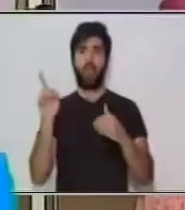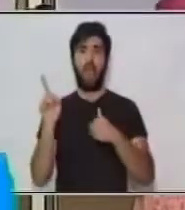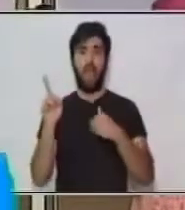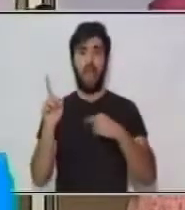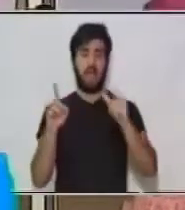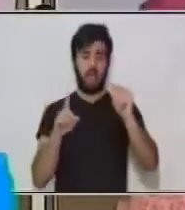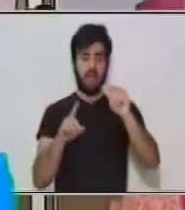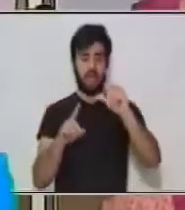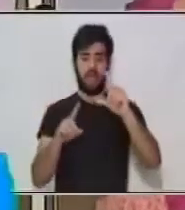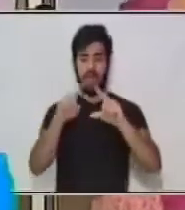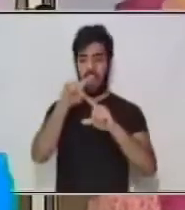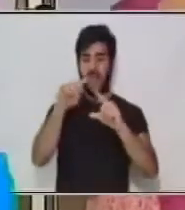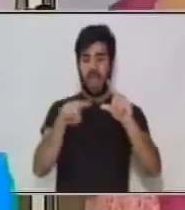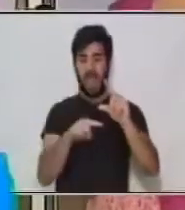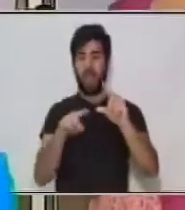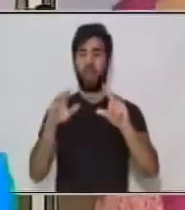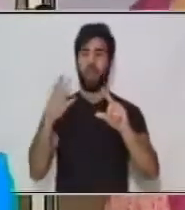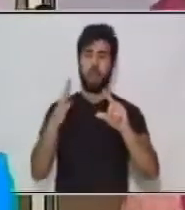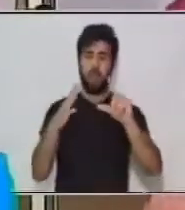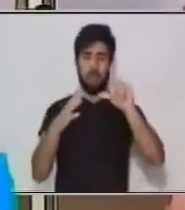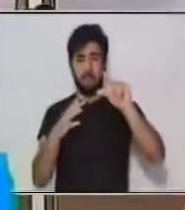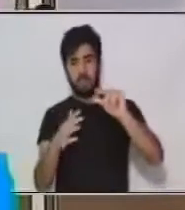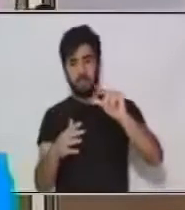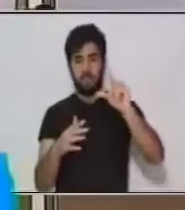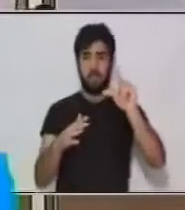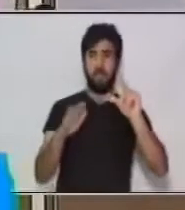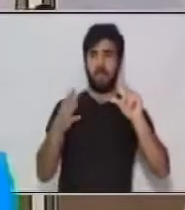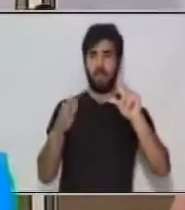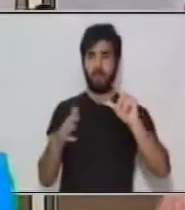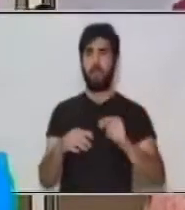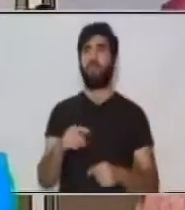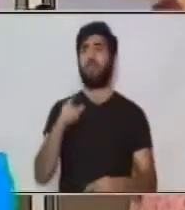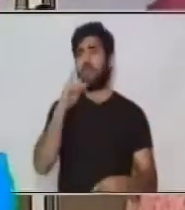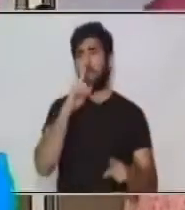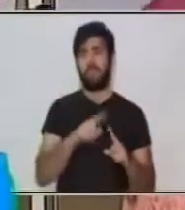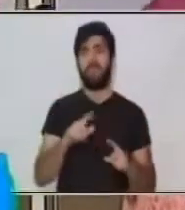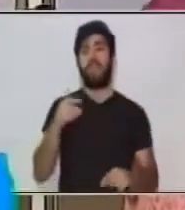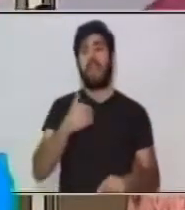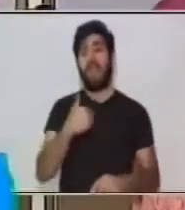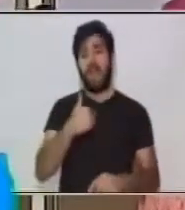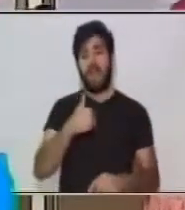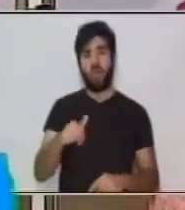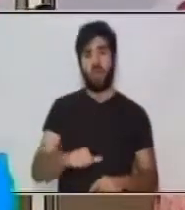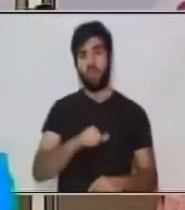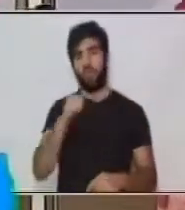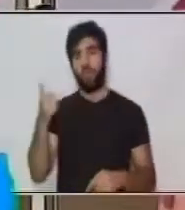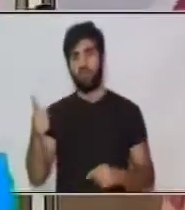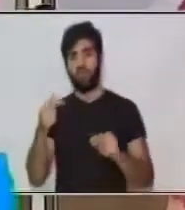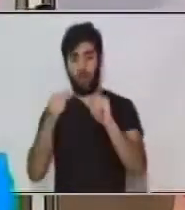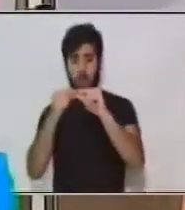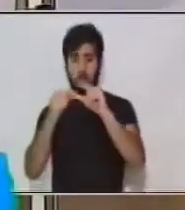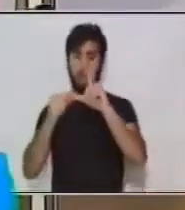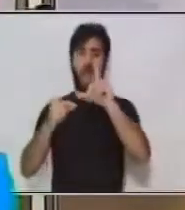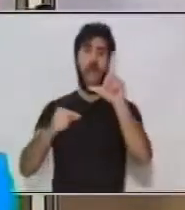de 180 grados y otros que son mayores de 180